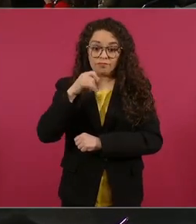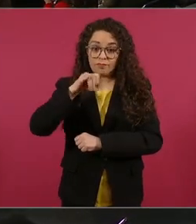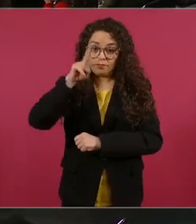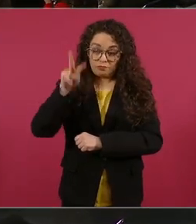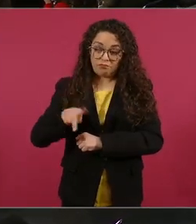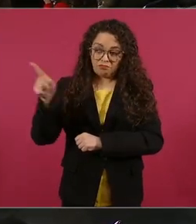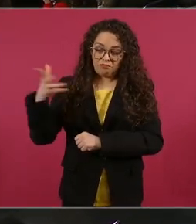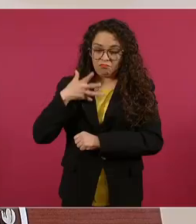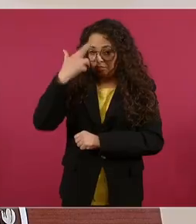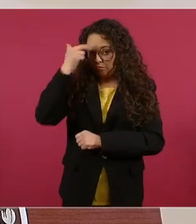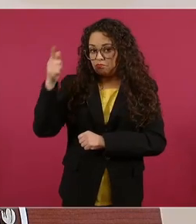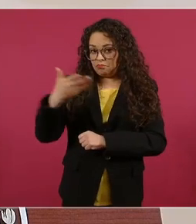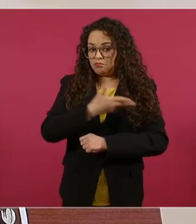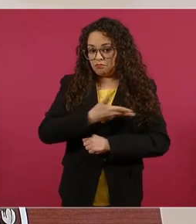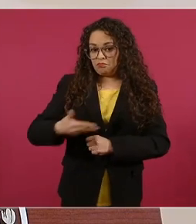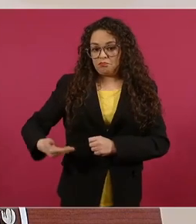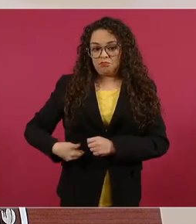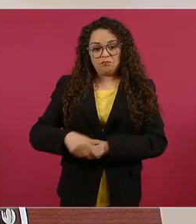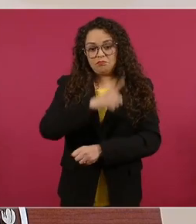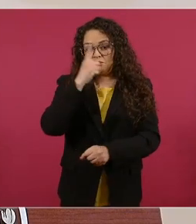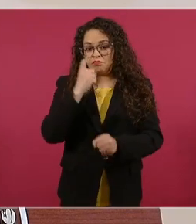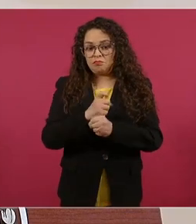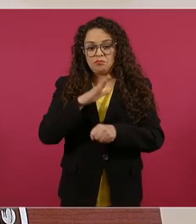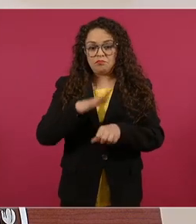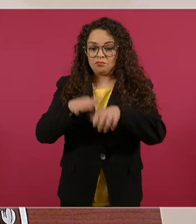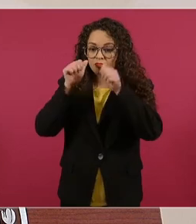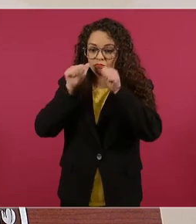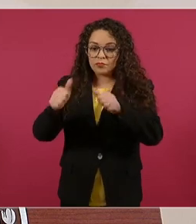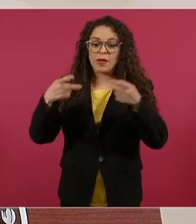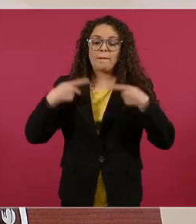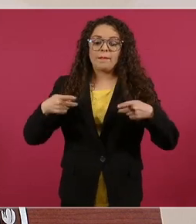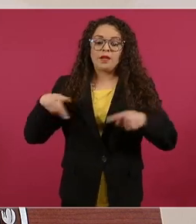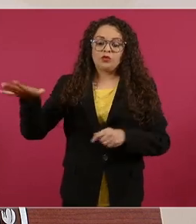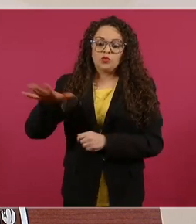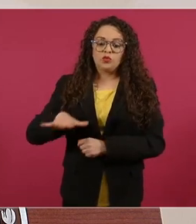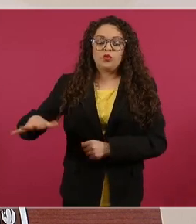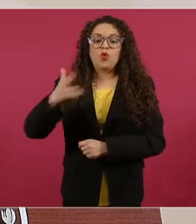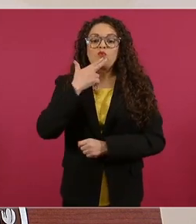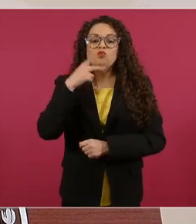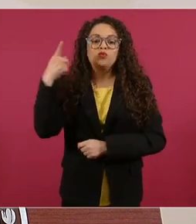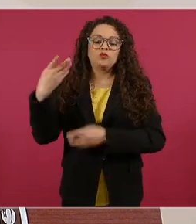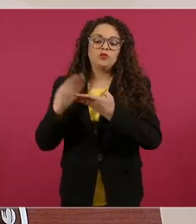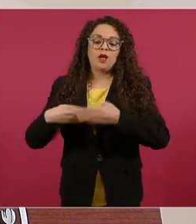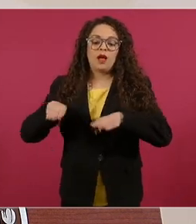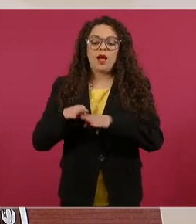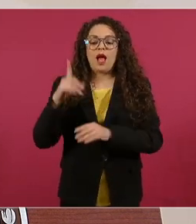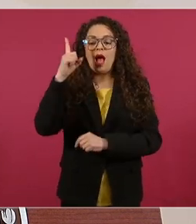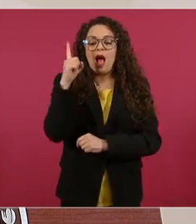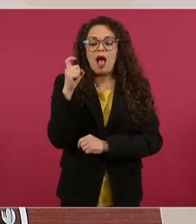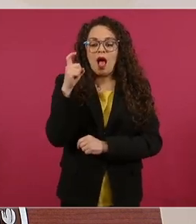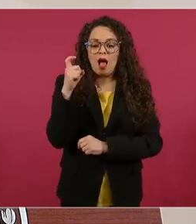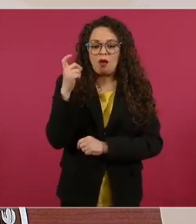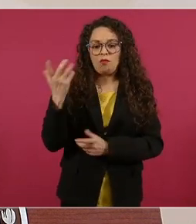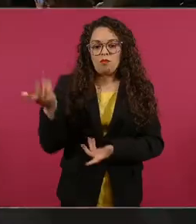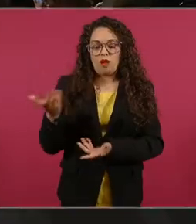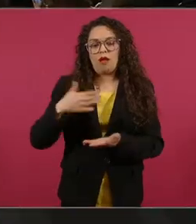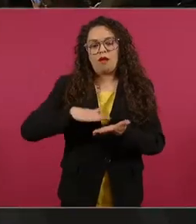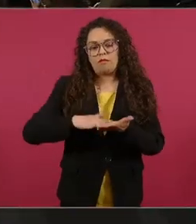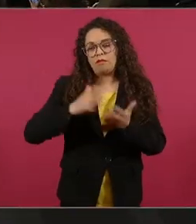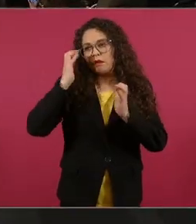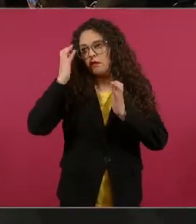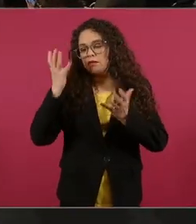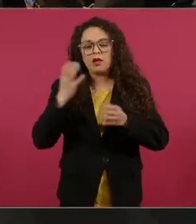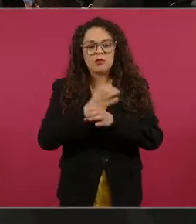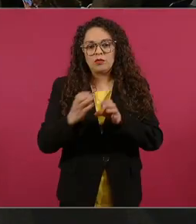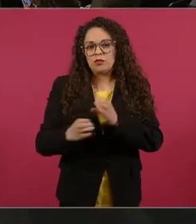señor presidente, pues la prioridad es el agua para la gente, y hoy, a partir de la sequía tan extrema del